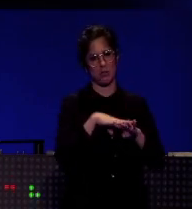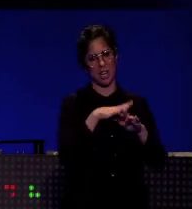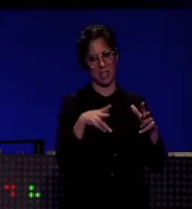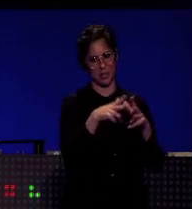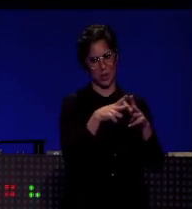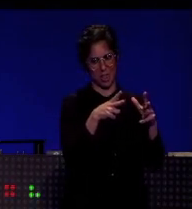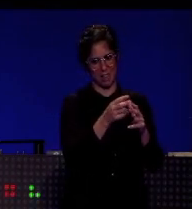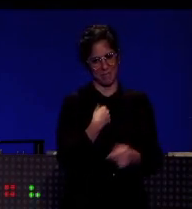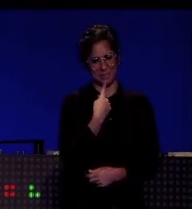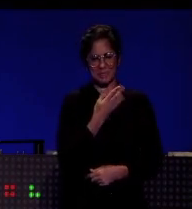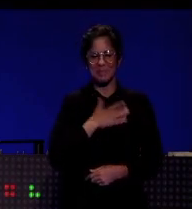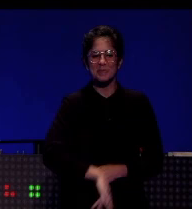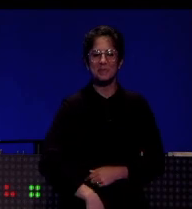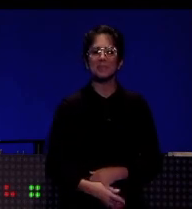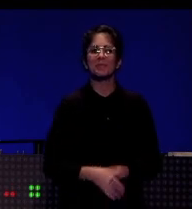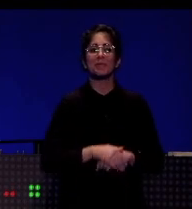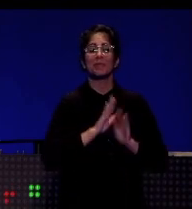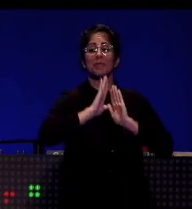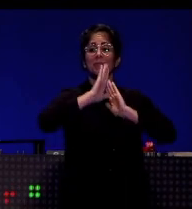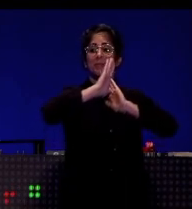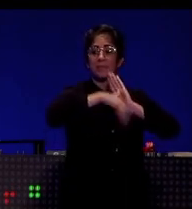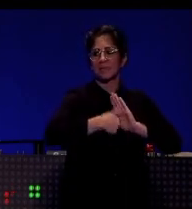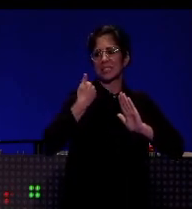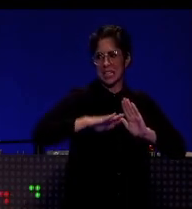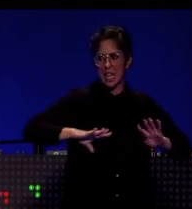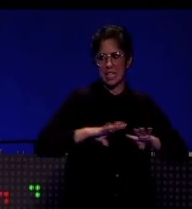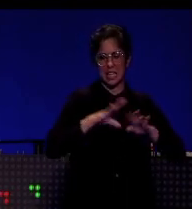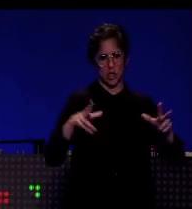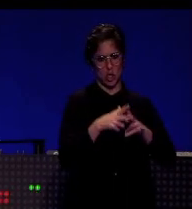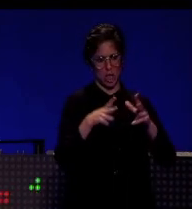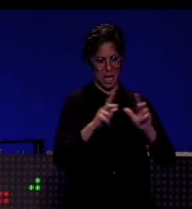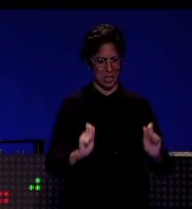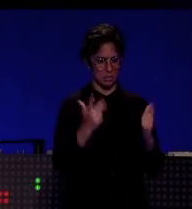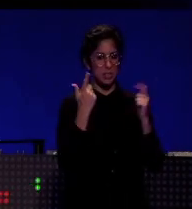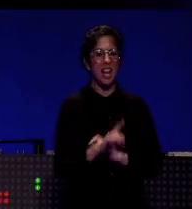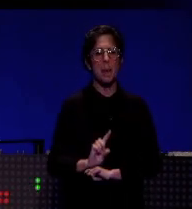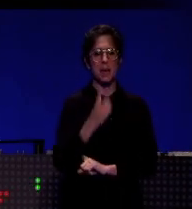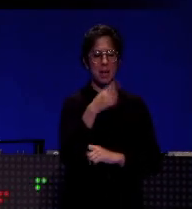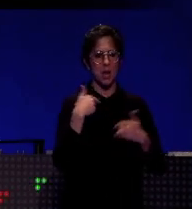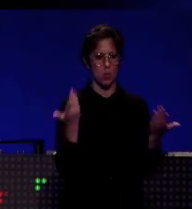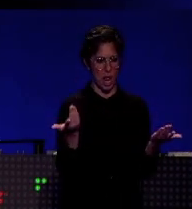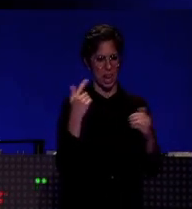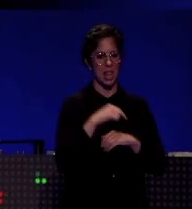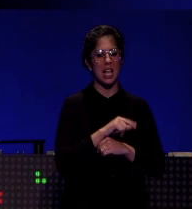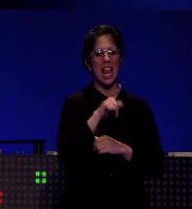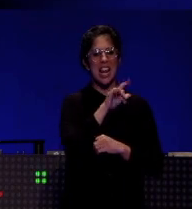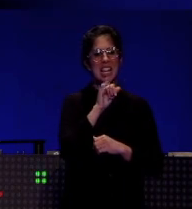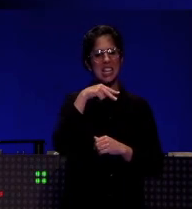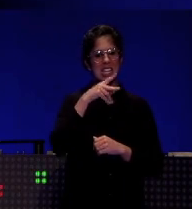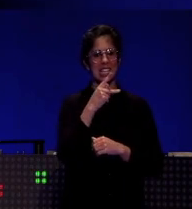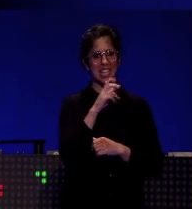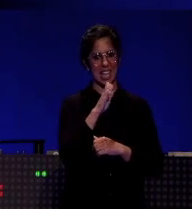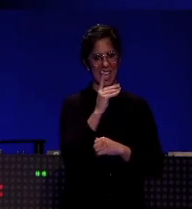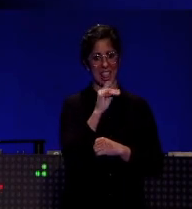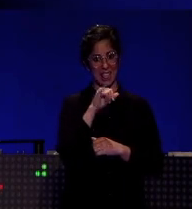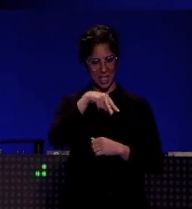después llegan las redes sociales se instalan que la primera red social fue linkedin el año 2000 2002 aunque todo el mundo piense que fue